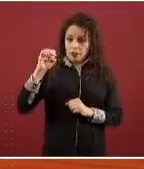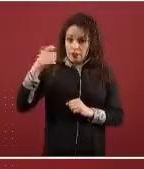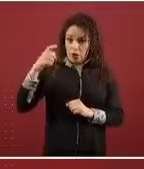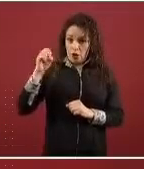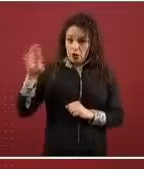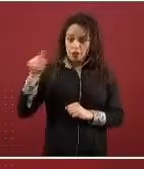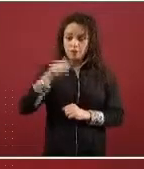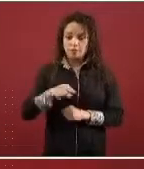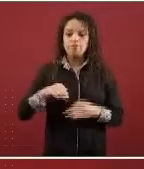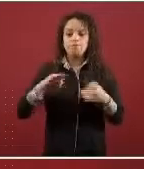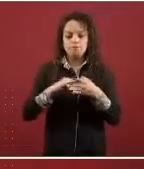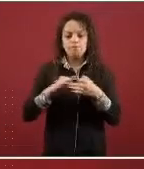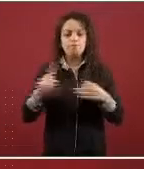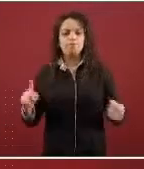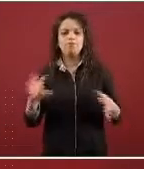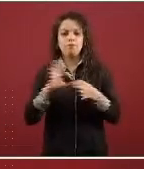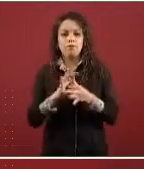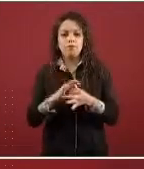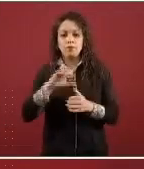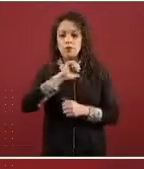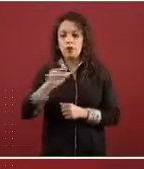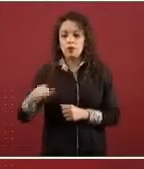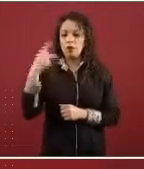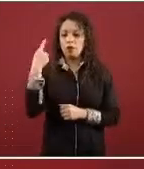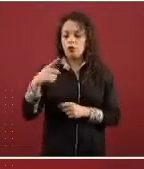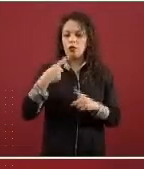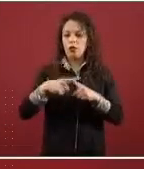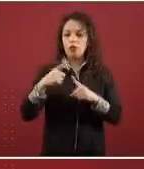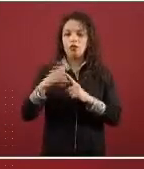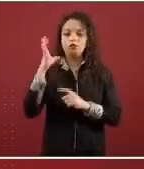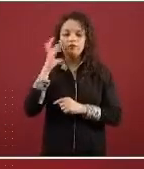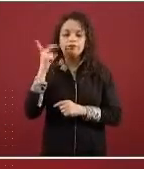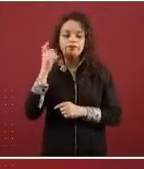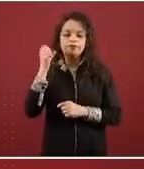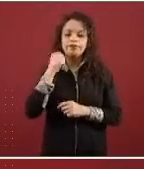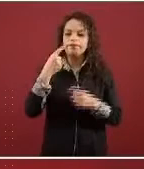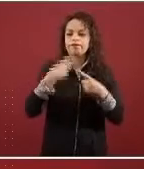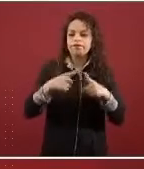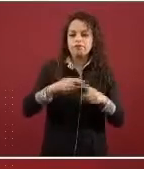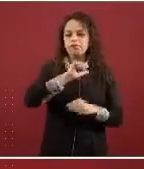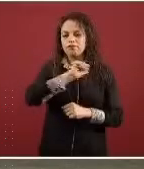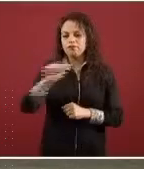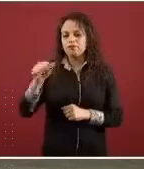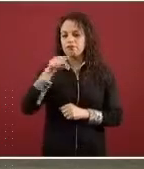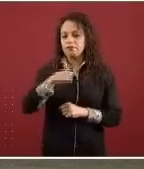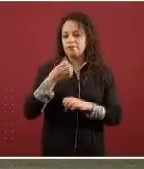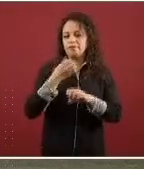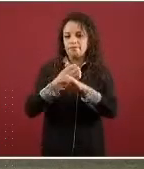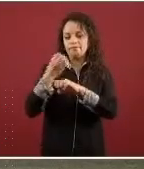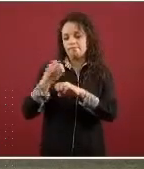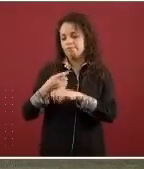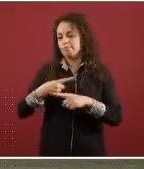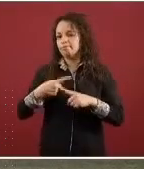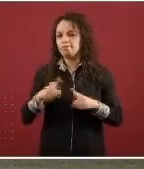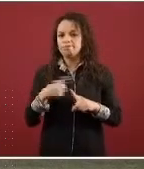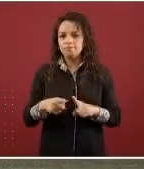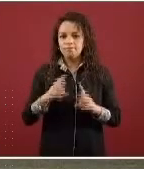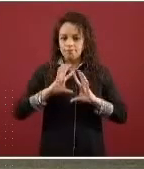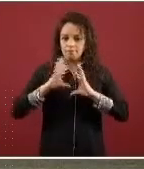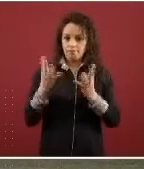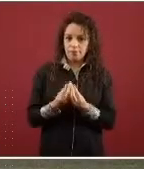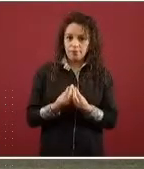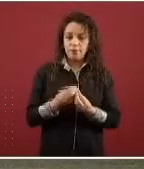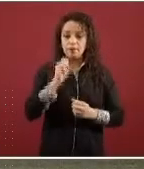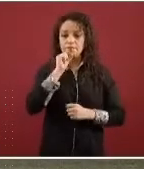vínculo constante con los poderes de la Unión y con los gobiernos de las entidades federativas, así como las representaciones